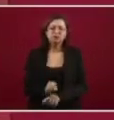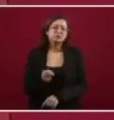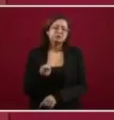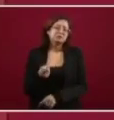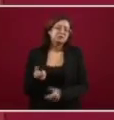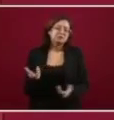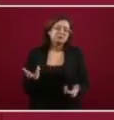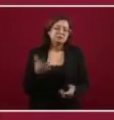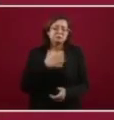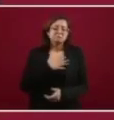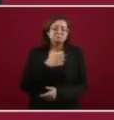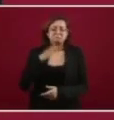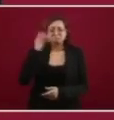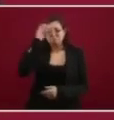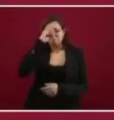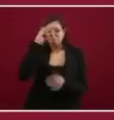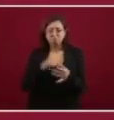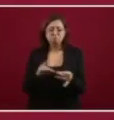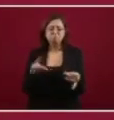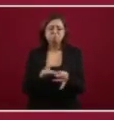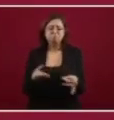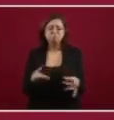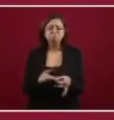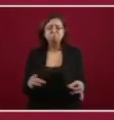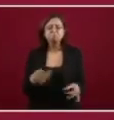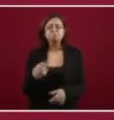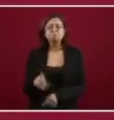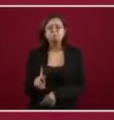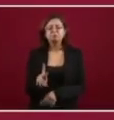comentarles, pero